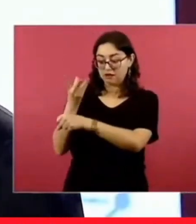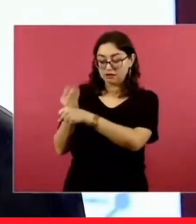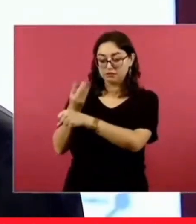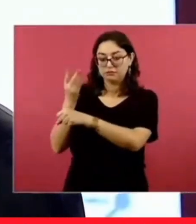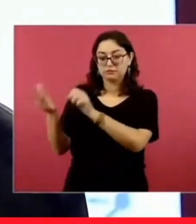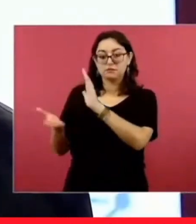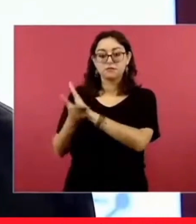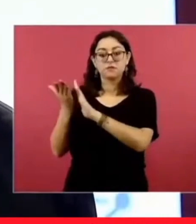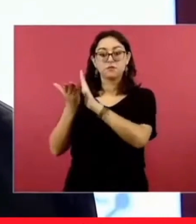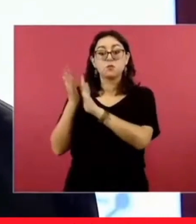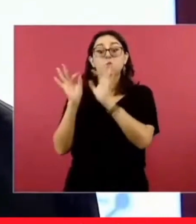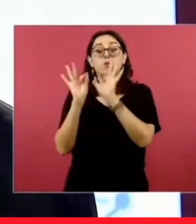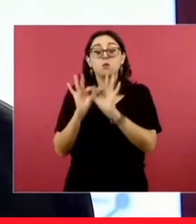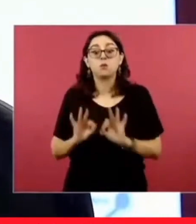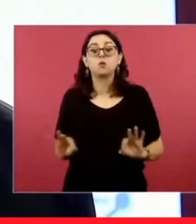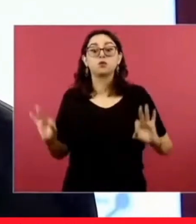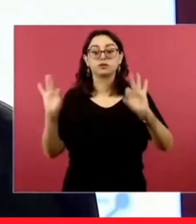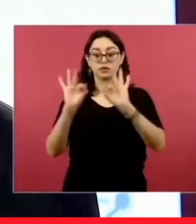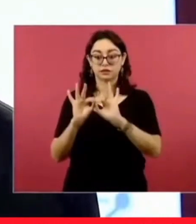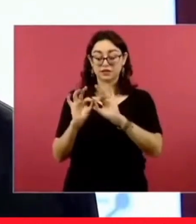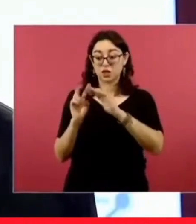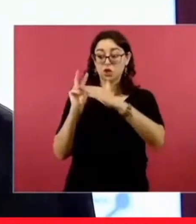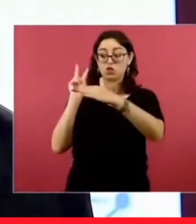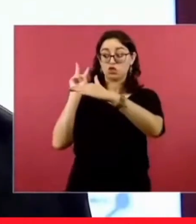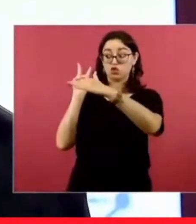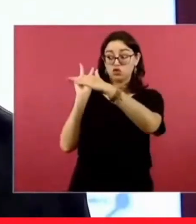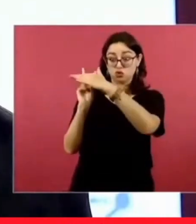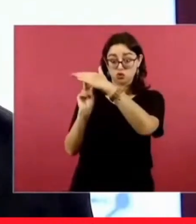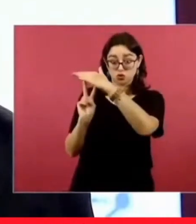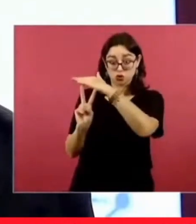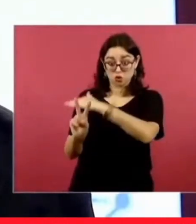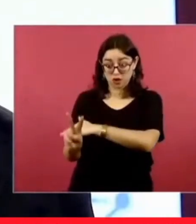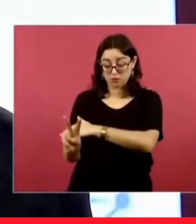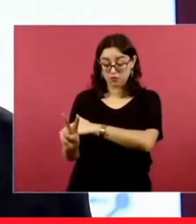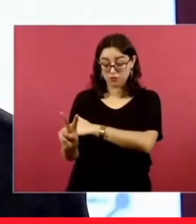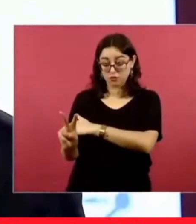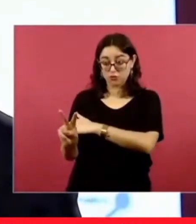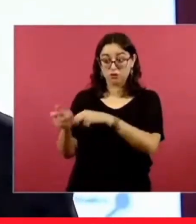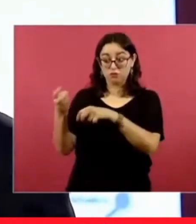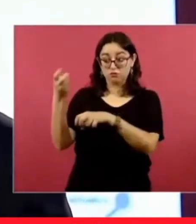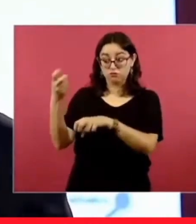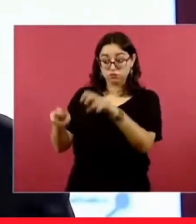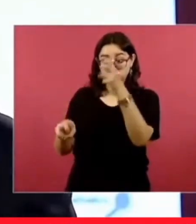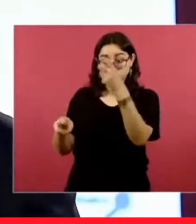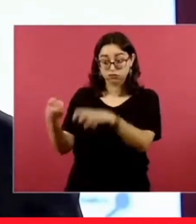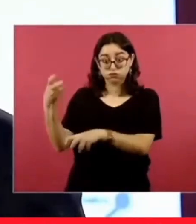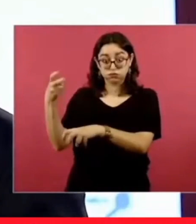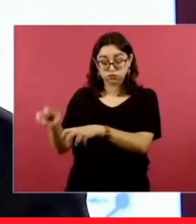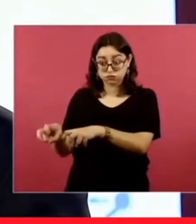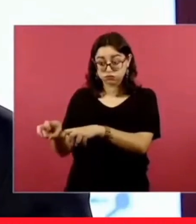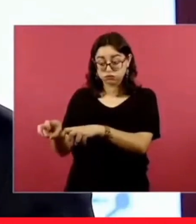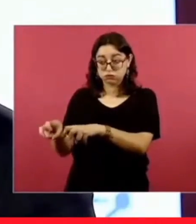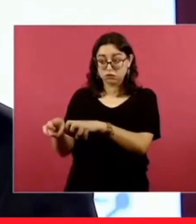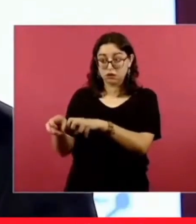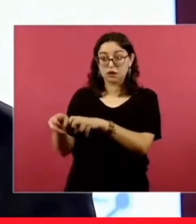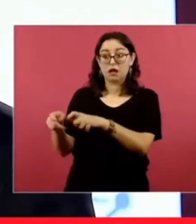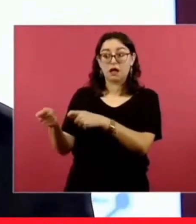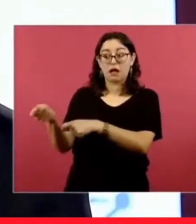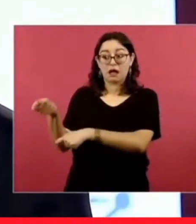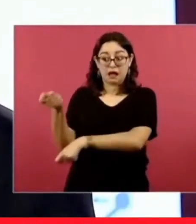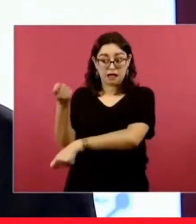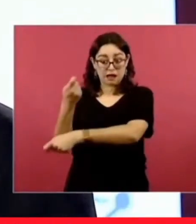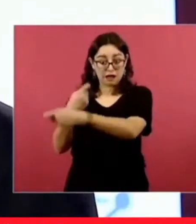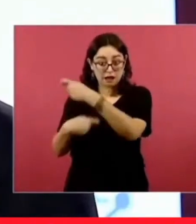comunicar este sistema de transporte con la Ciudad de México y con los sistemas de transporte que hay en la Ciudad de México.